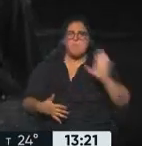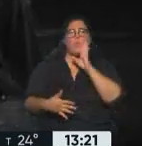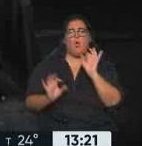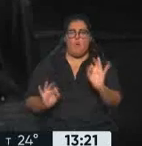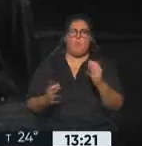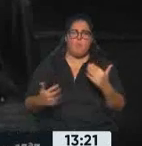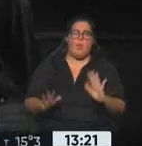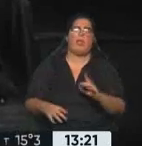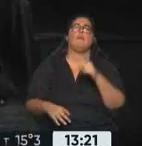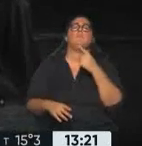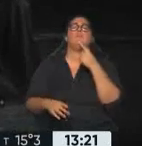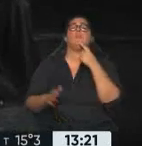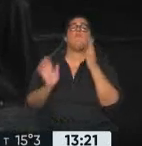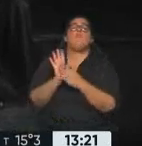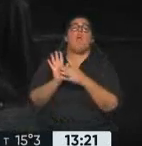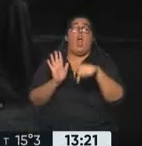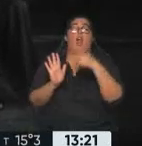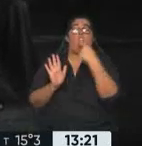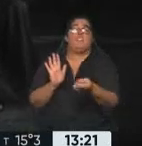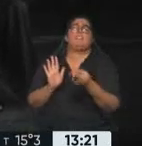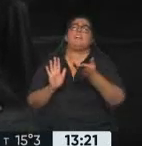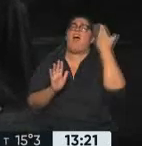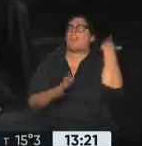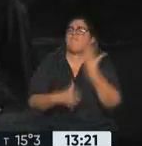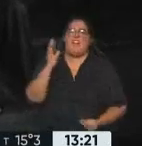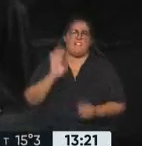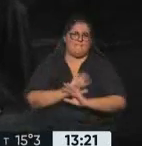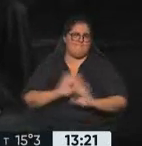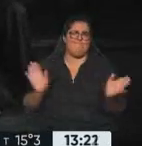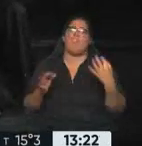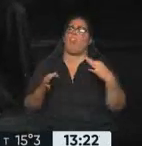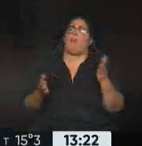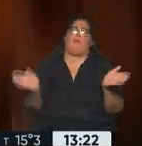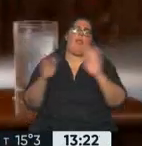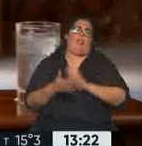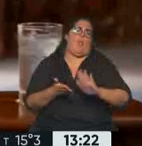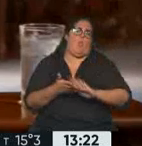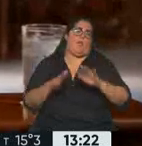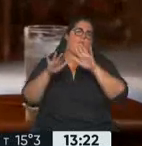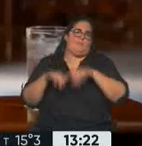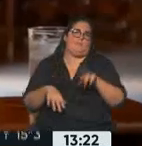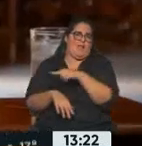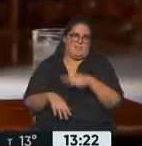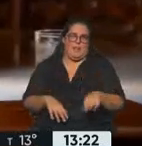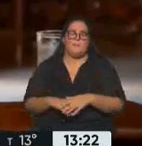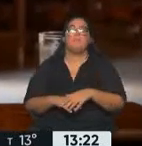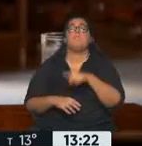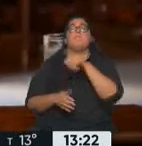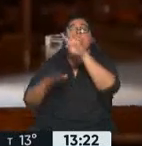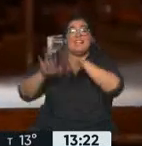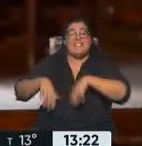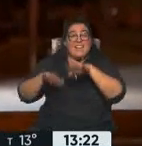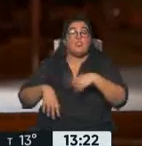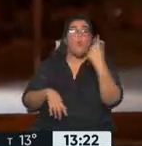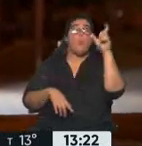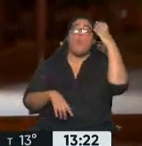fallo estuvo terriblemente equivocado desde su inicio y debe ser revocado. En el escrito, uno de los jueces